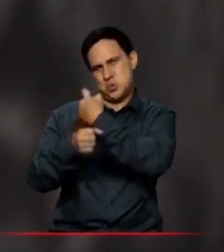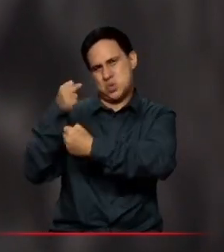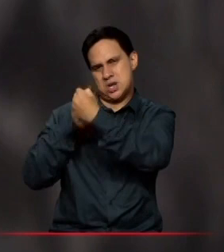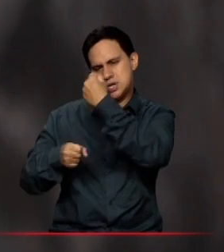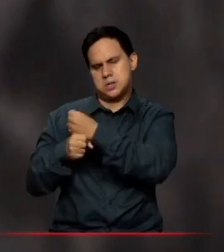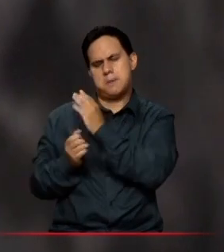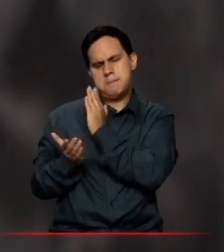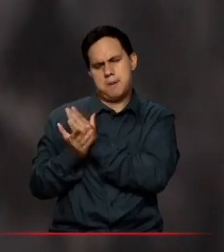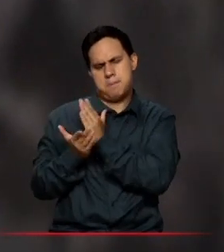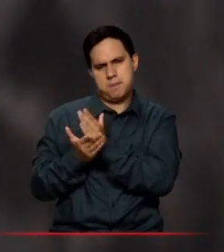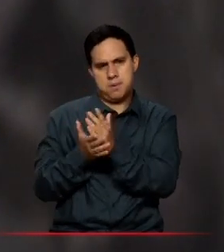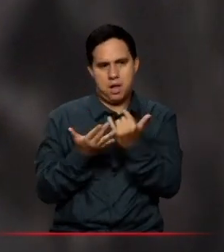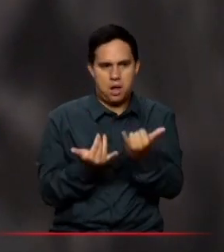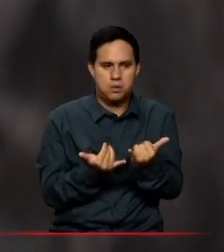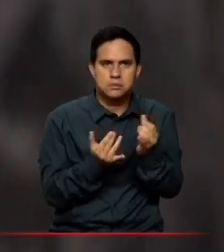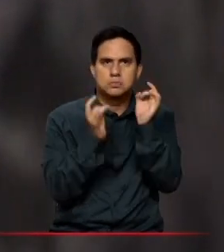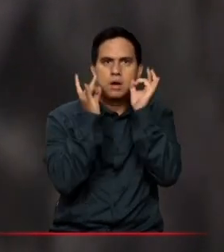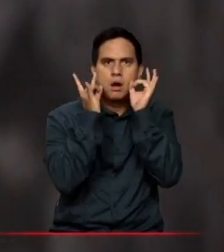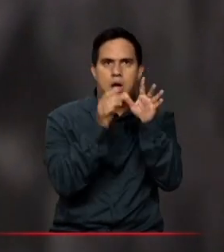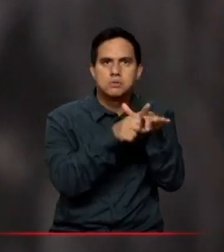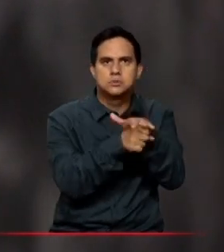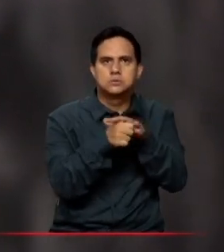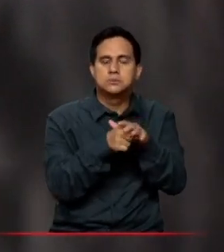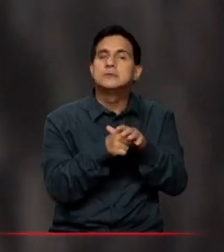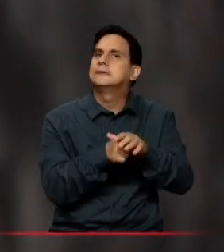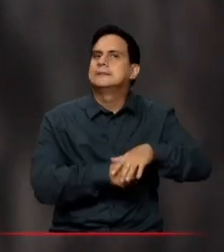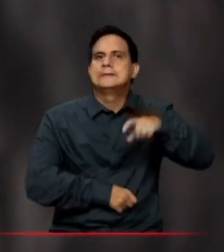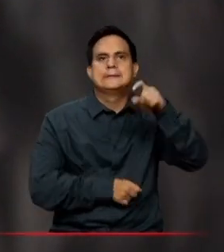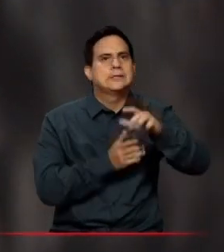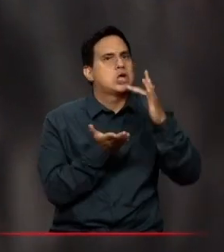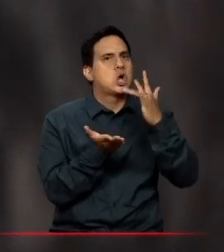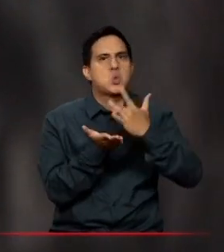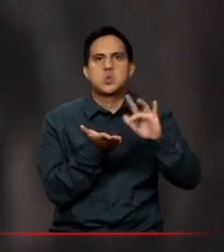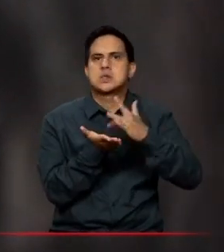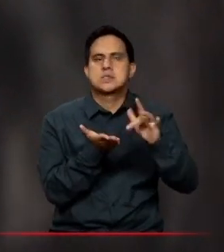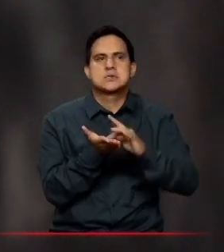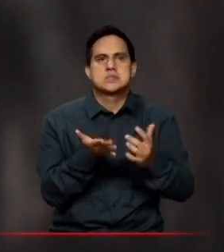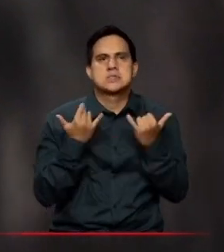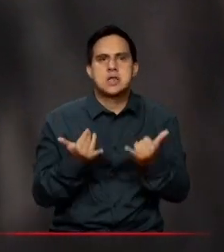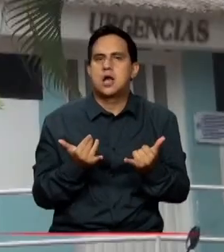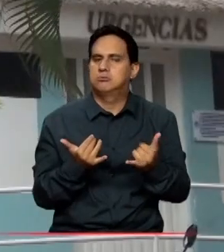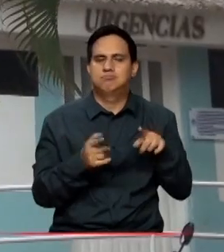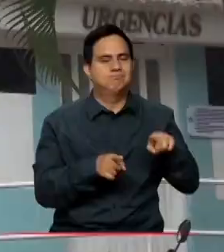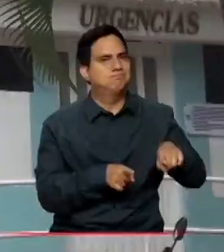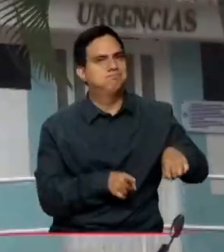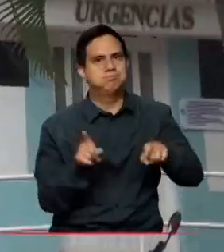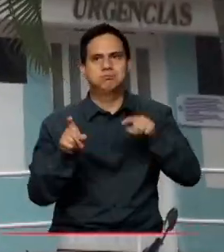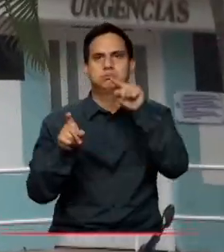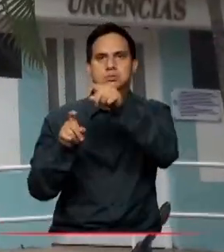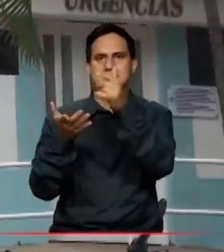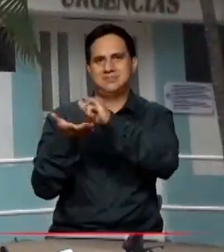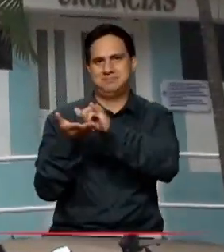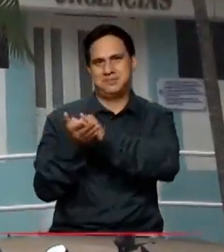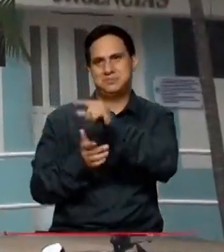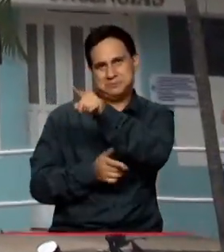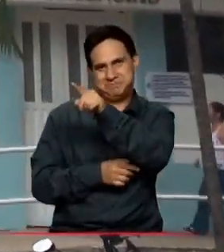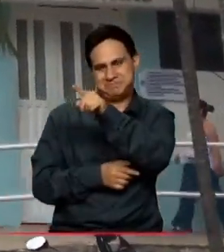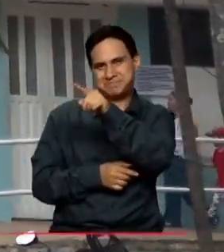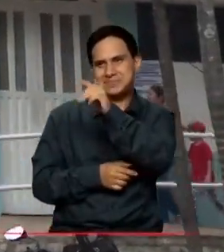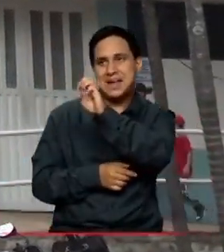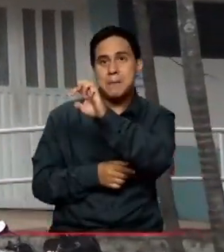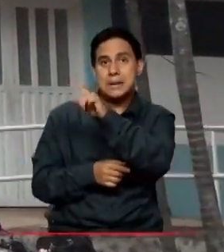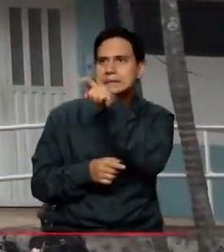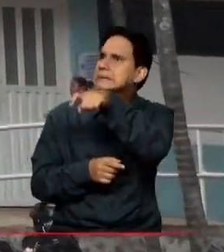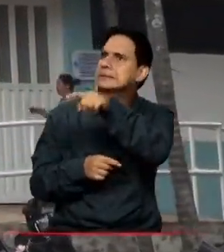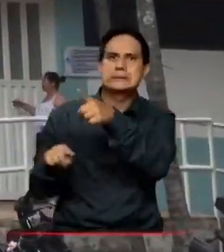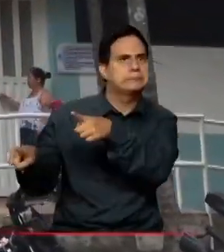esta situación y allí pues era urgente que se hiciera pertinente una remisión eh con la eps asmed salud la dps